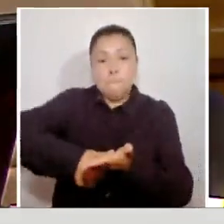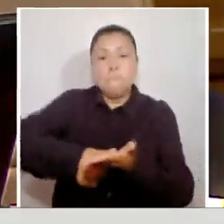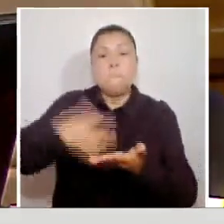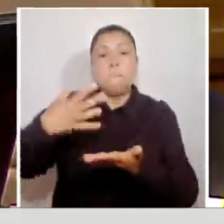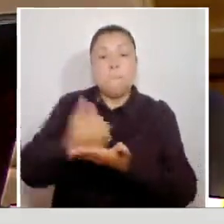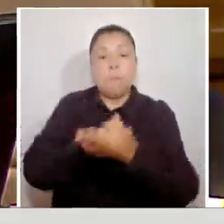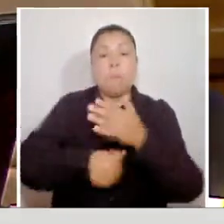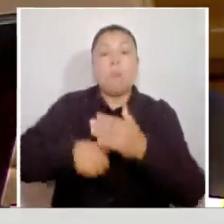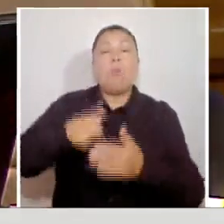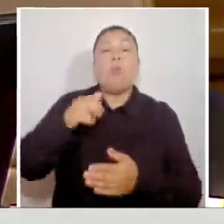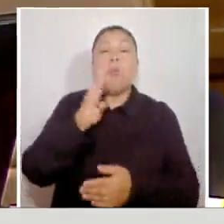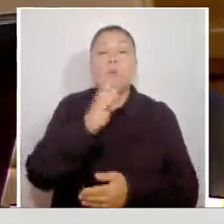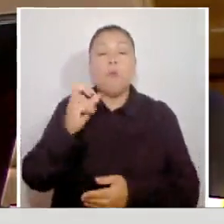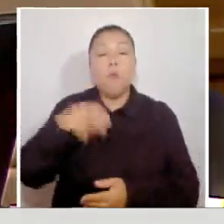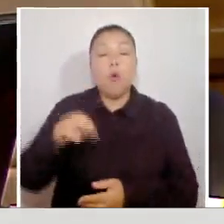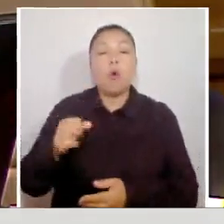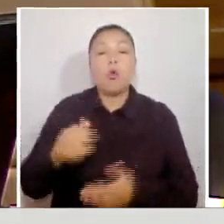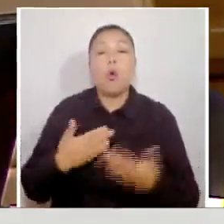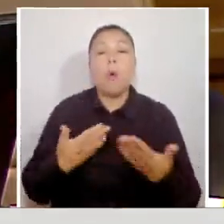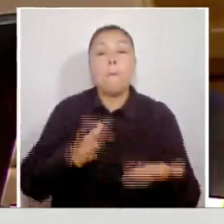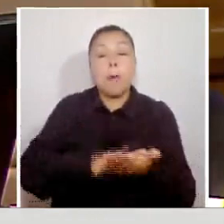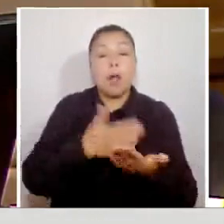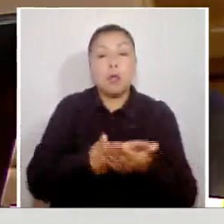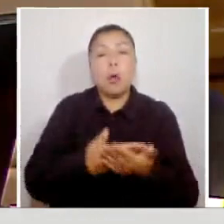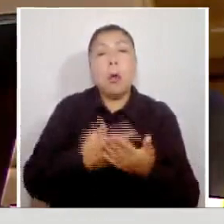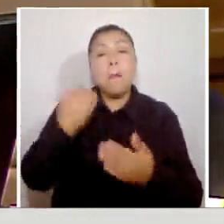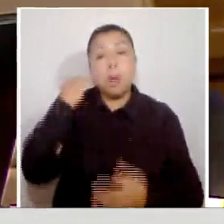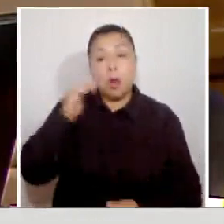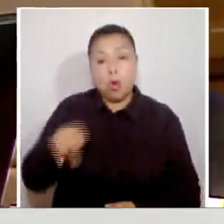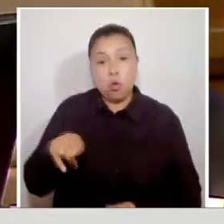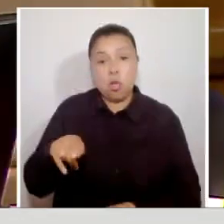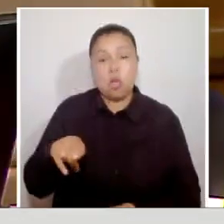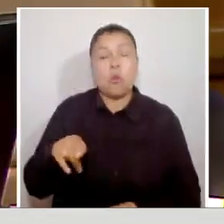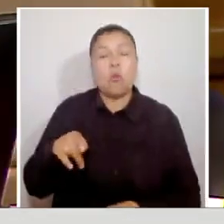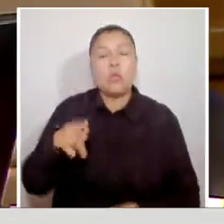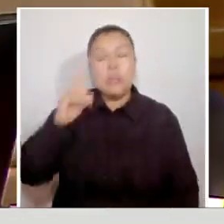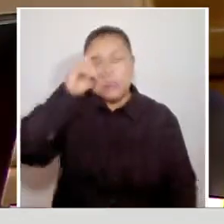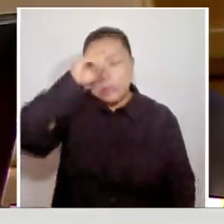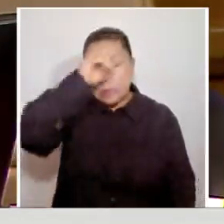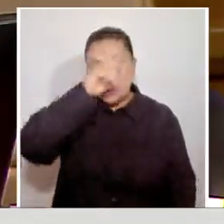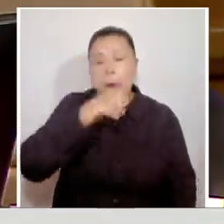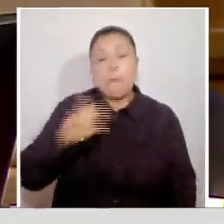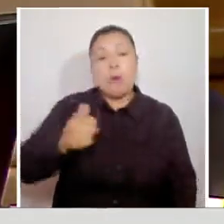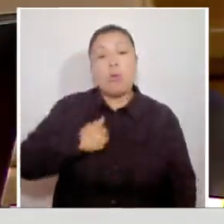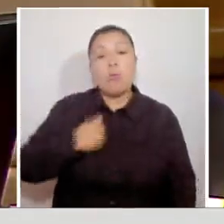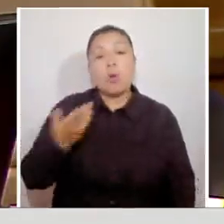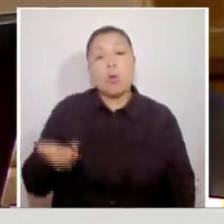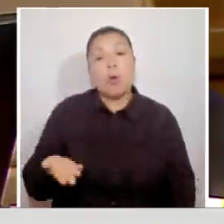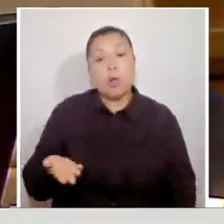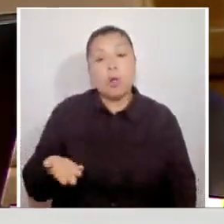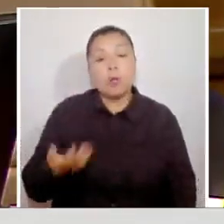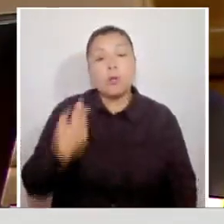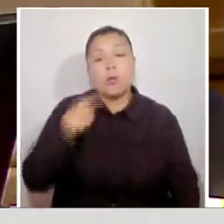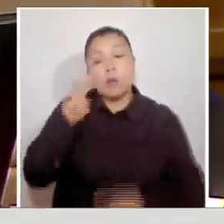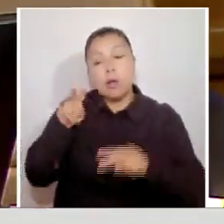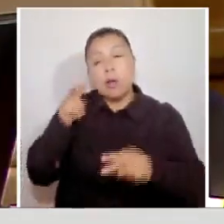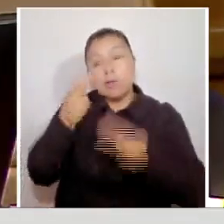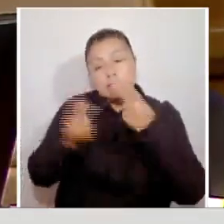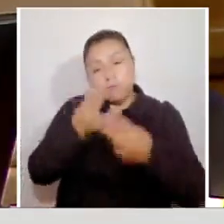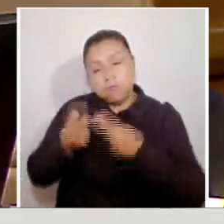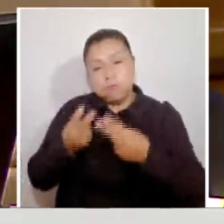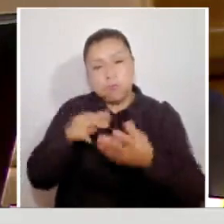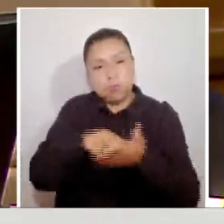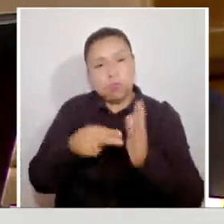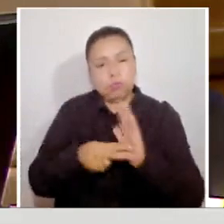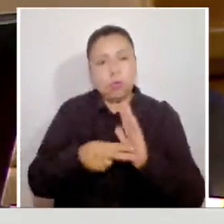médica siendo imposible para ellos eh cumplir con este requisito tras visibilizar este problema afortunadamente una